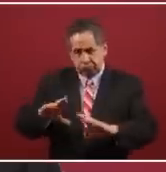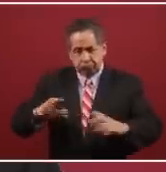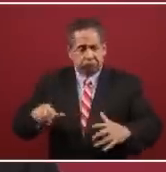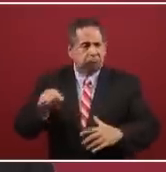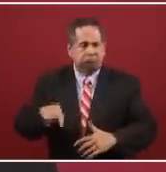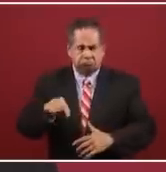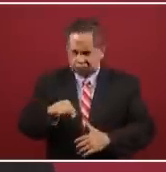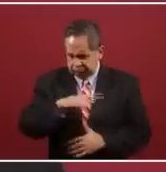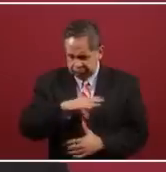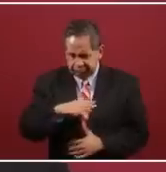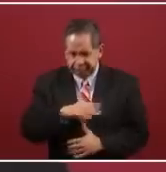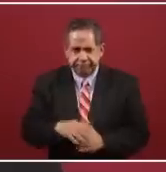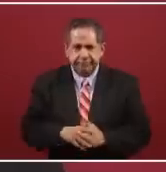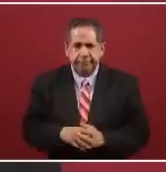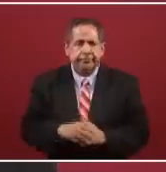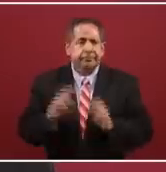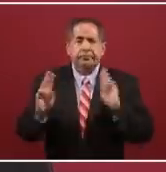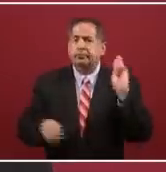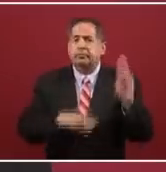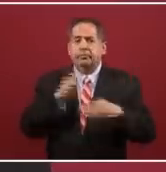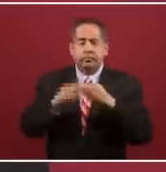en el mundo.